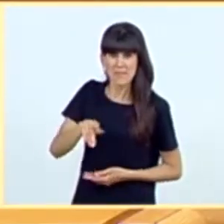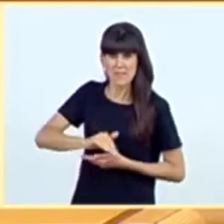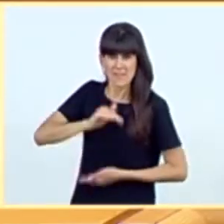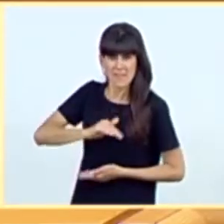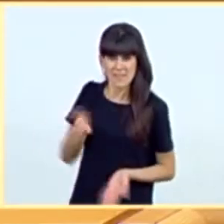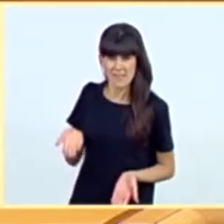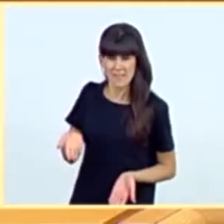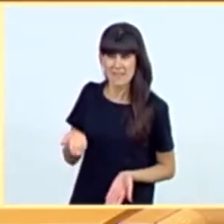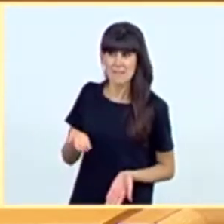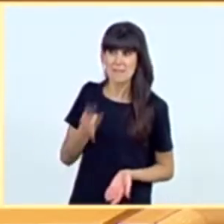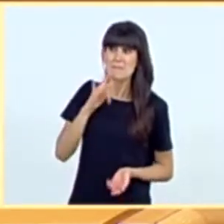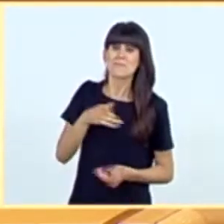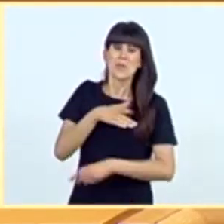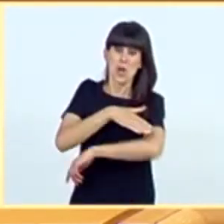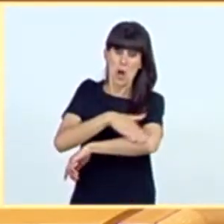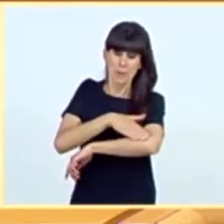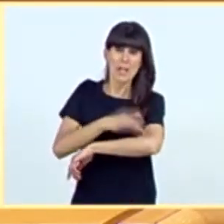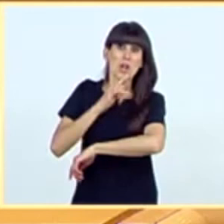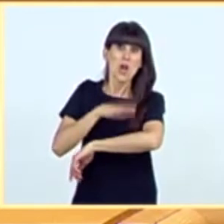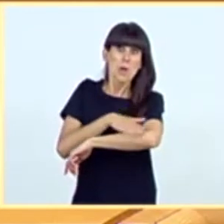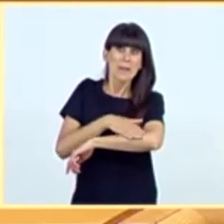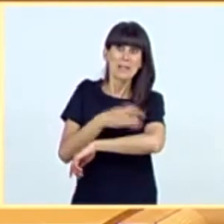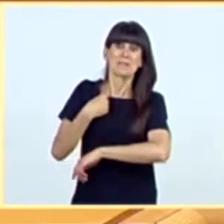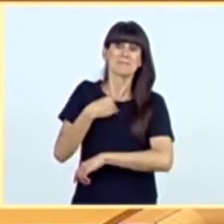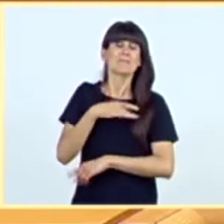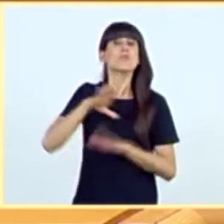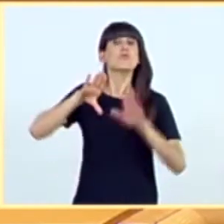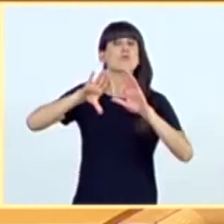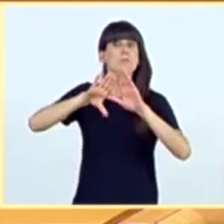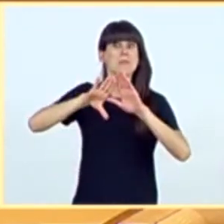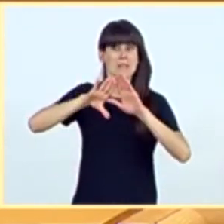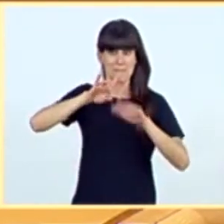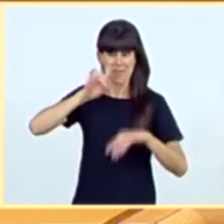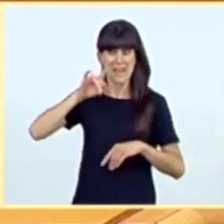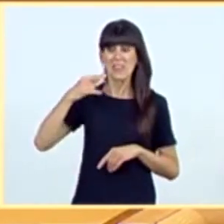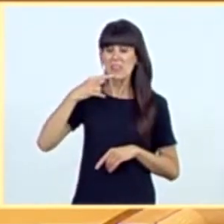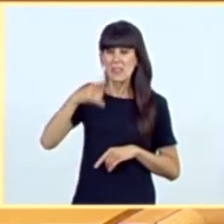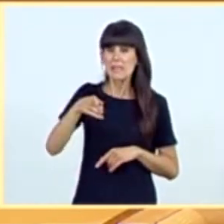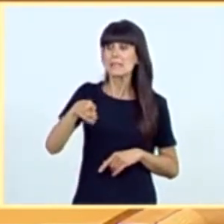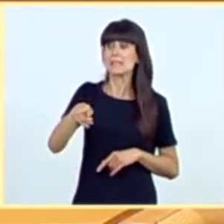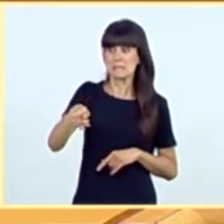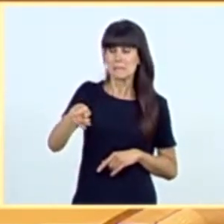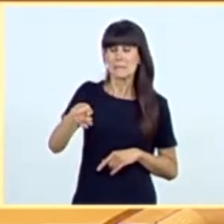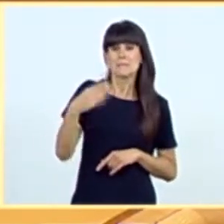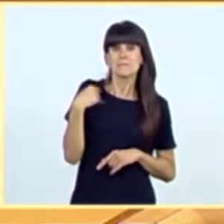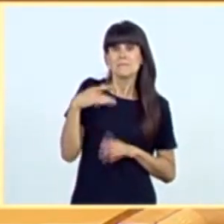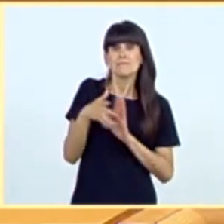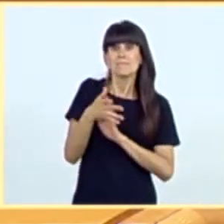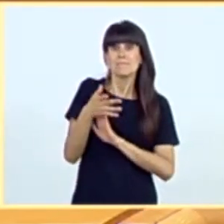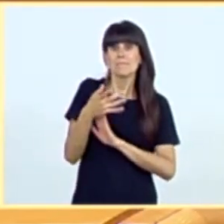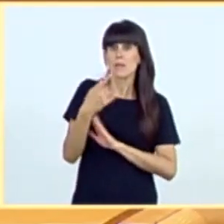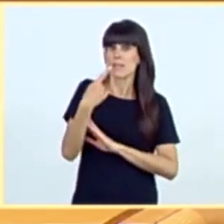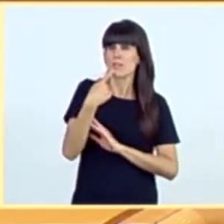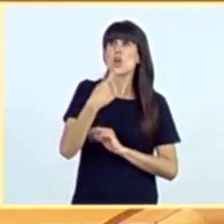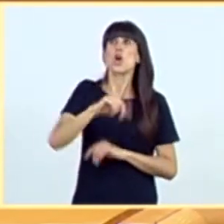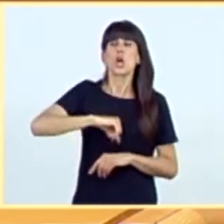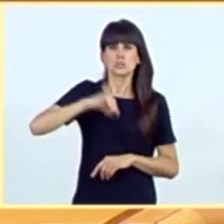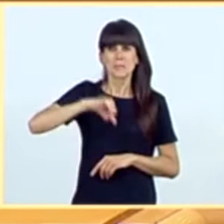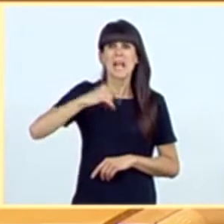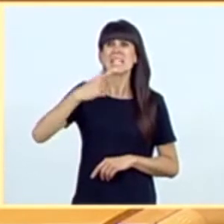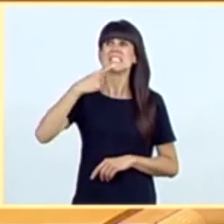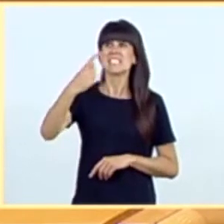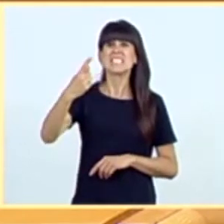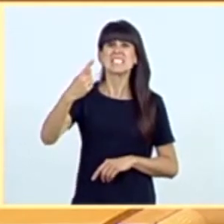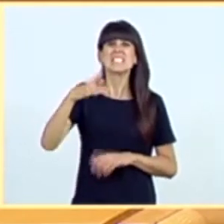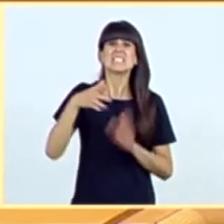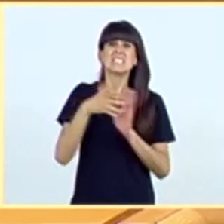Señoría, el Gobierno de la Comunidad de Madrid, sostenido por ustedes, envió órdenes a los hospitales para que no